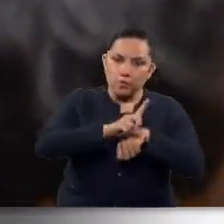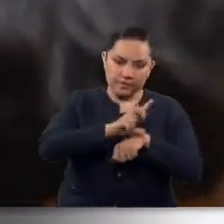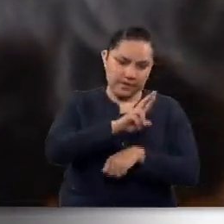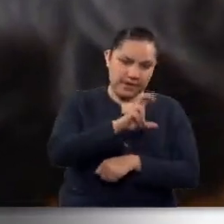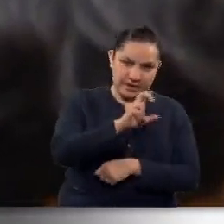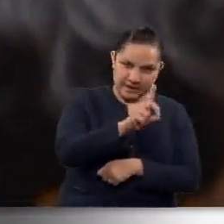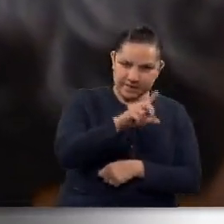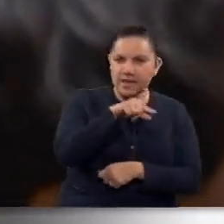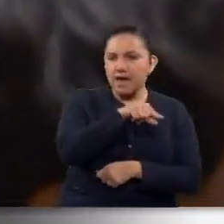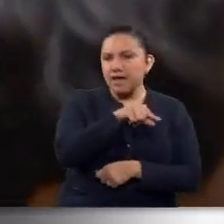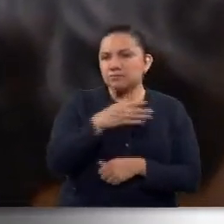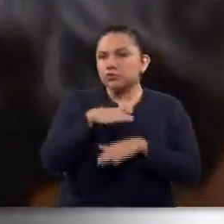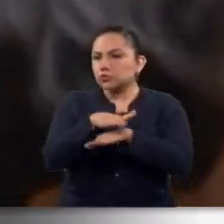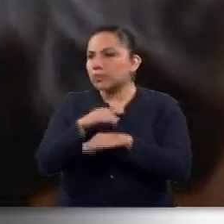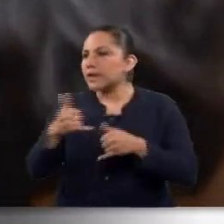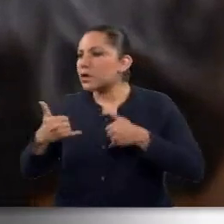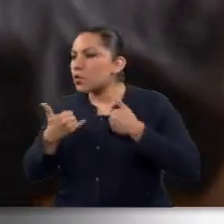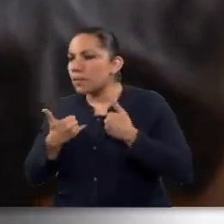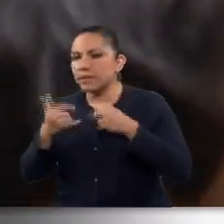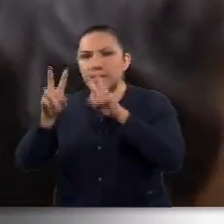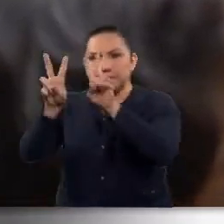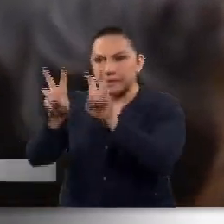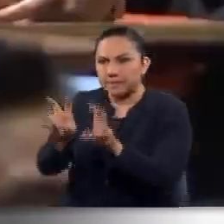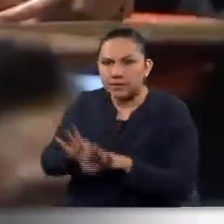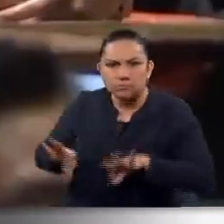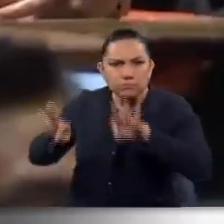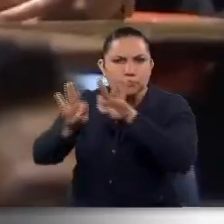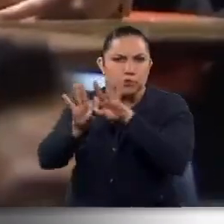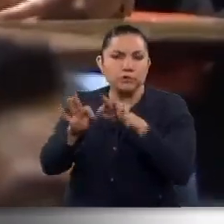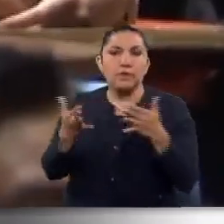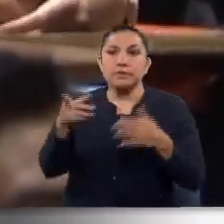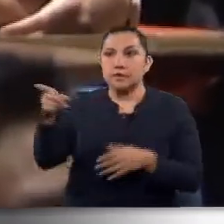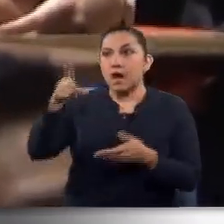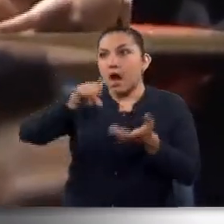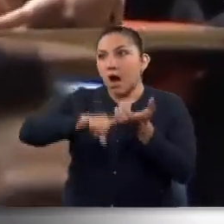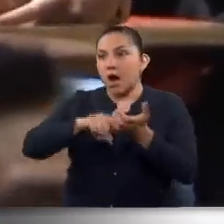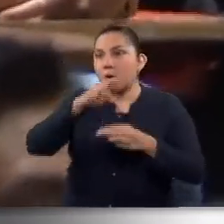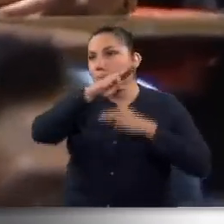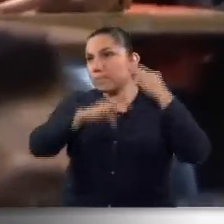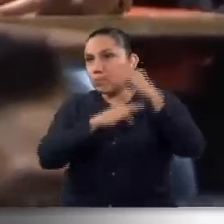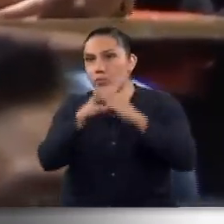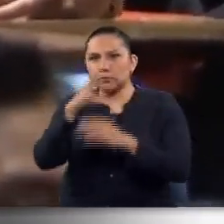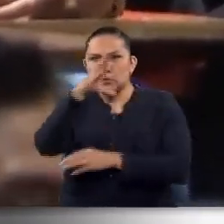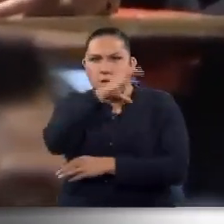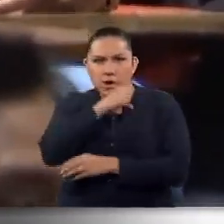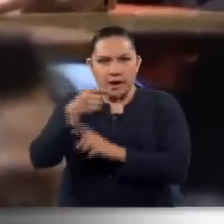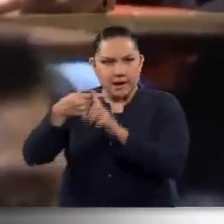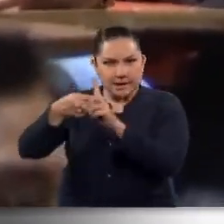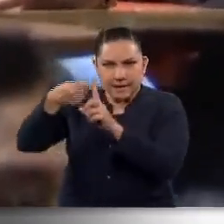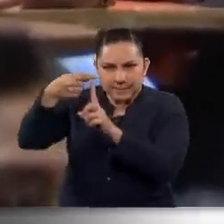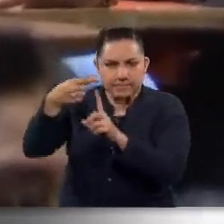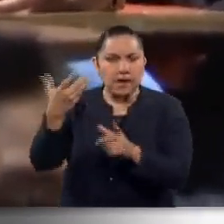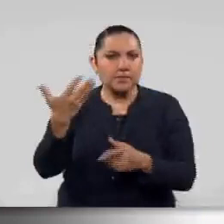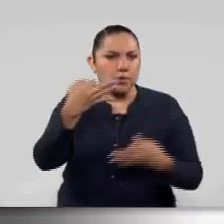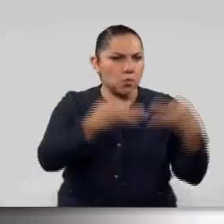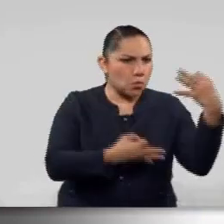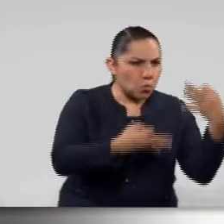los jóvenes y se abordaron temas como el cambio climático, democracia, justicia, economía y movilidad social.